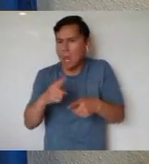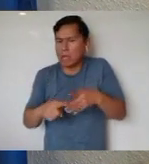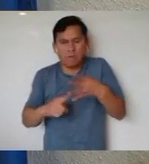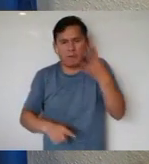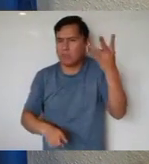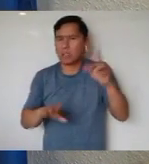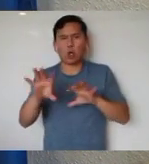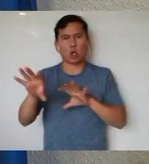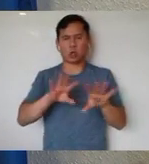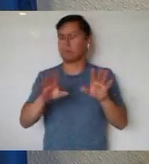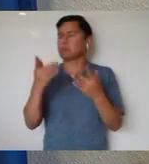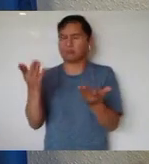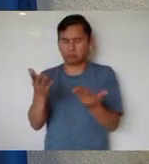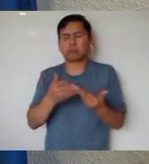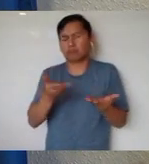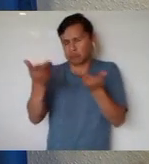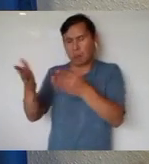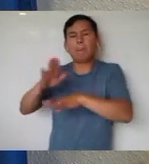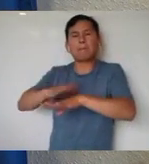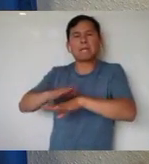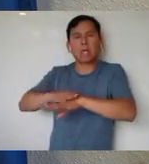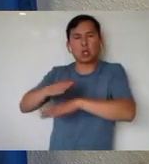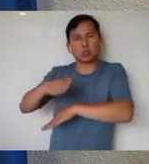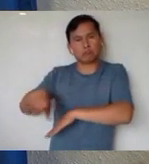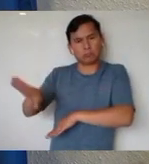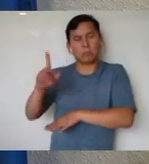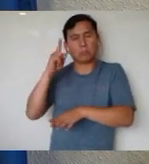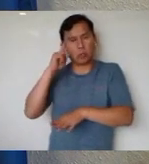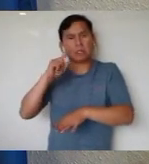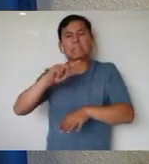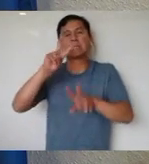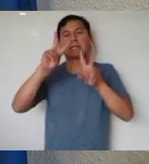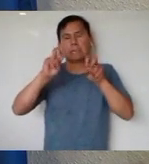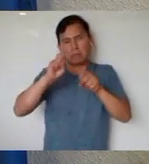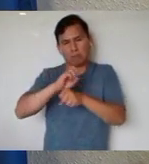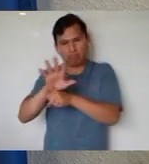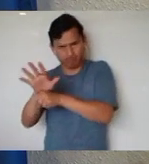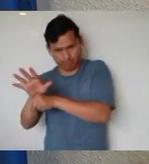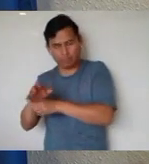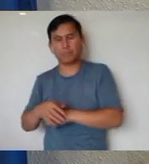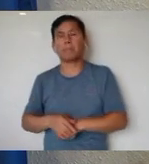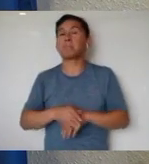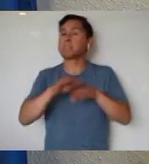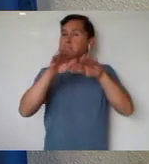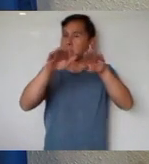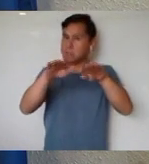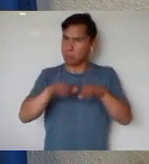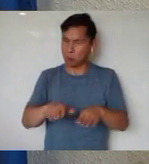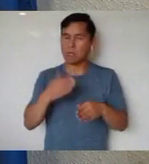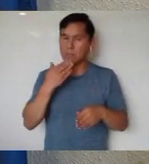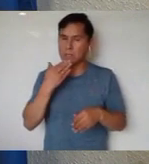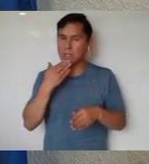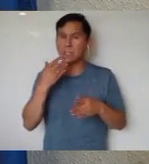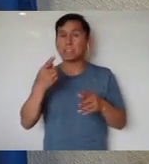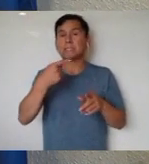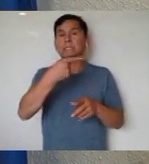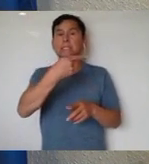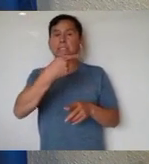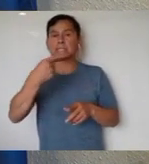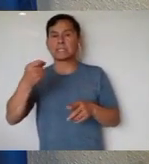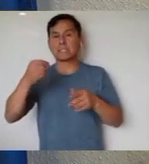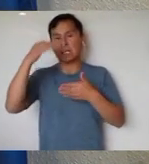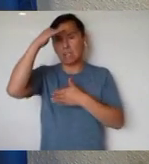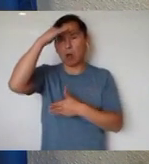cosas que ellos destinen necesario y por todo lo que dure la contingencia. Asimismo, ha hecho entrega de 100